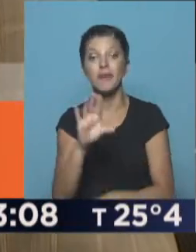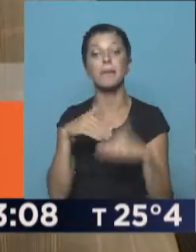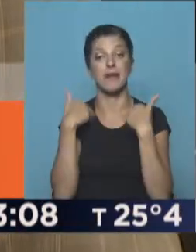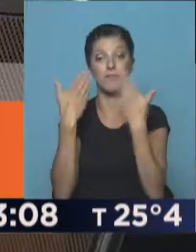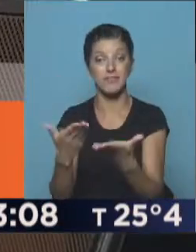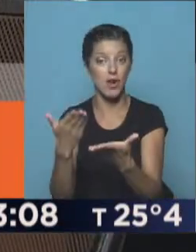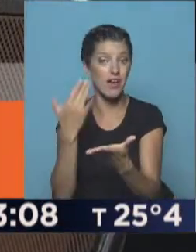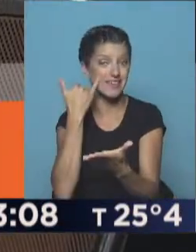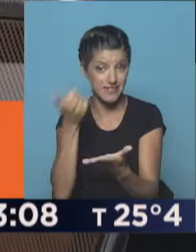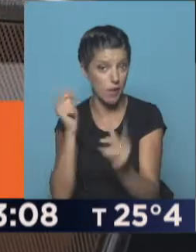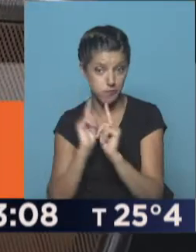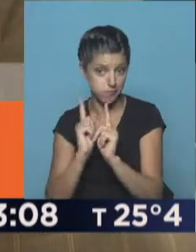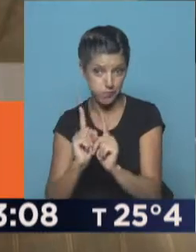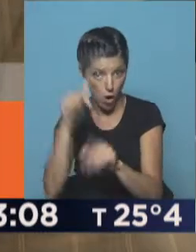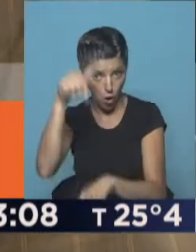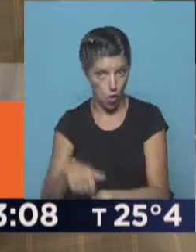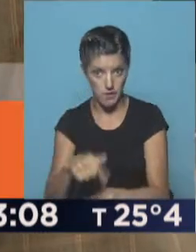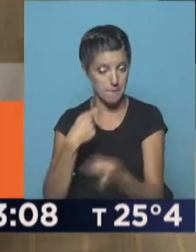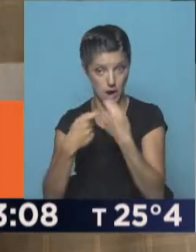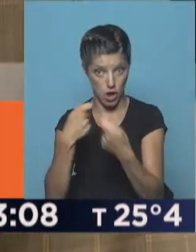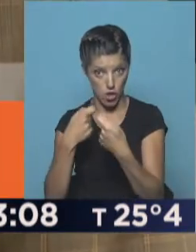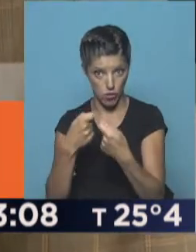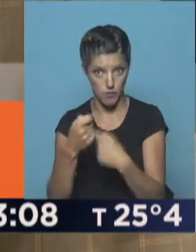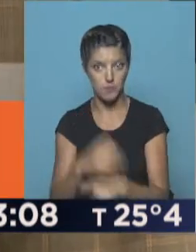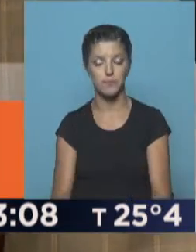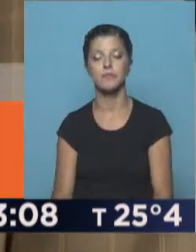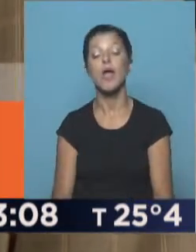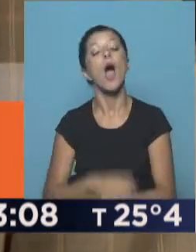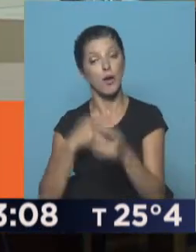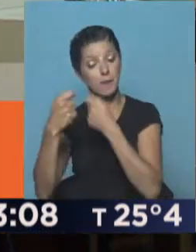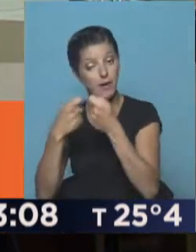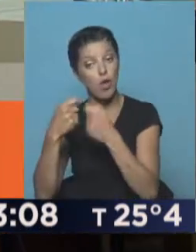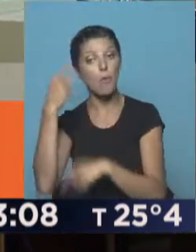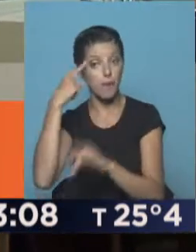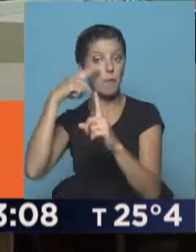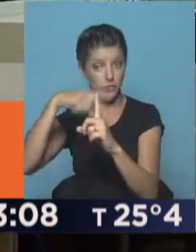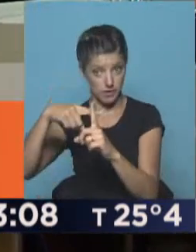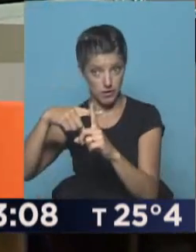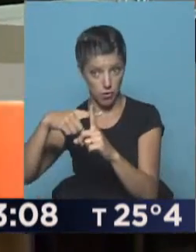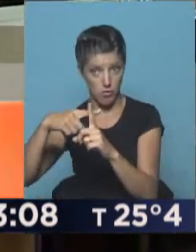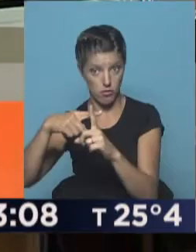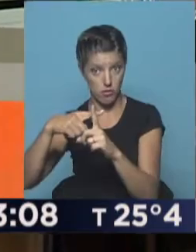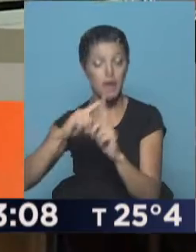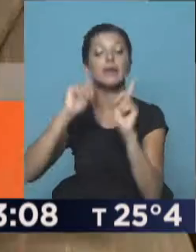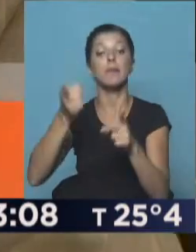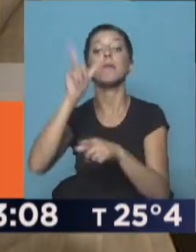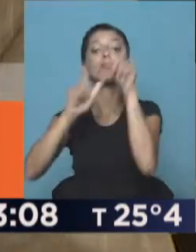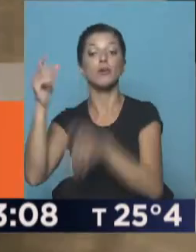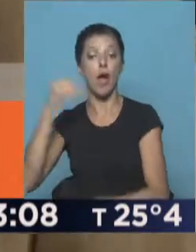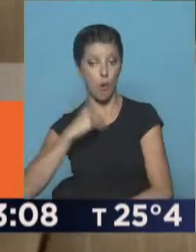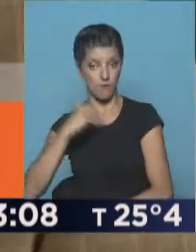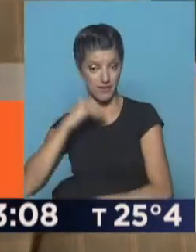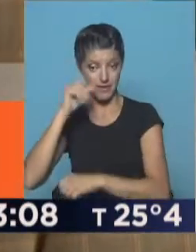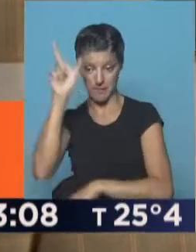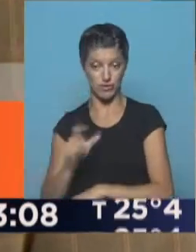que ya están. El mercado está reaccionando muy positivamente a esto, tanto el mercado bursátil como la confianza de los empresarios, tanto en empresas